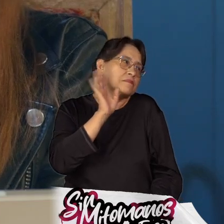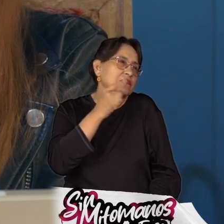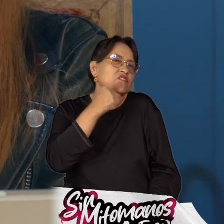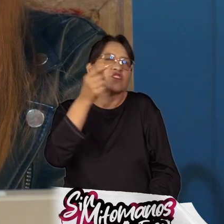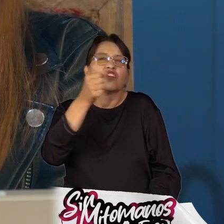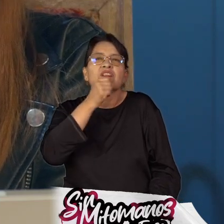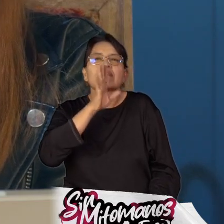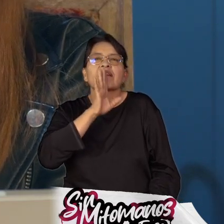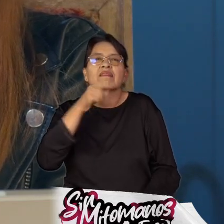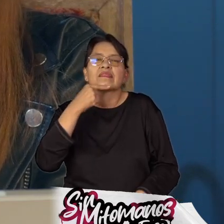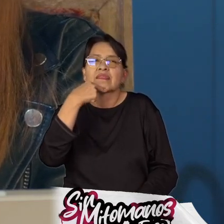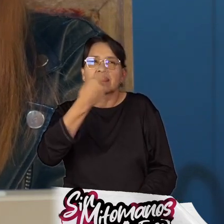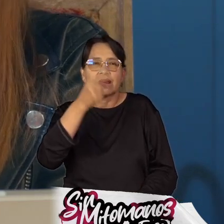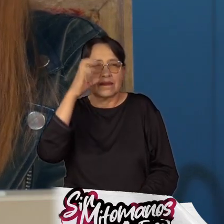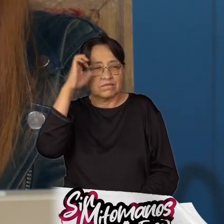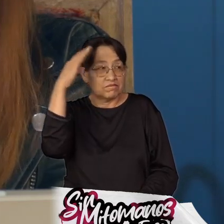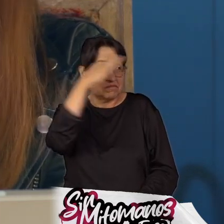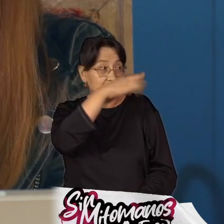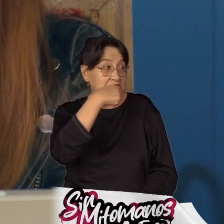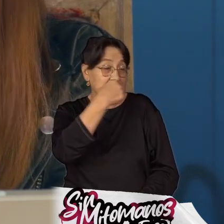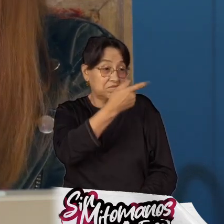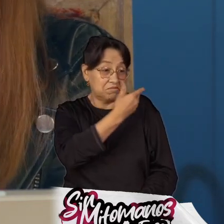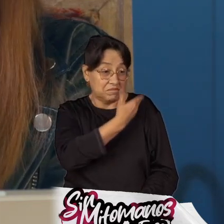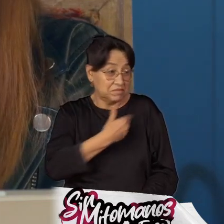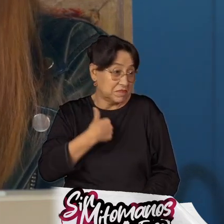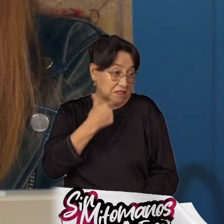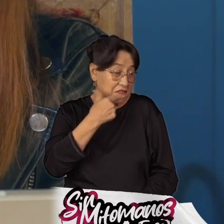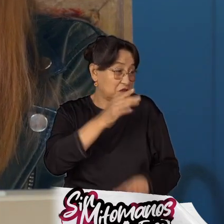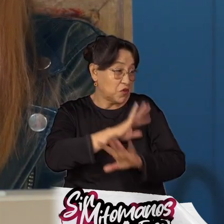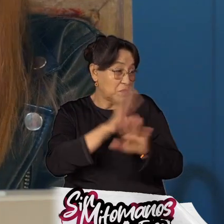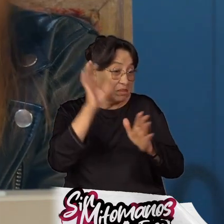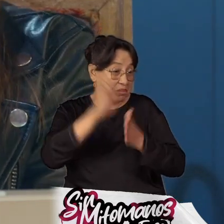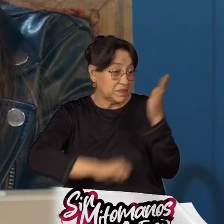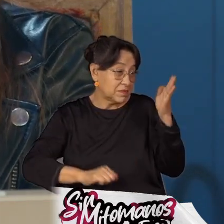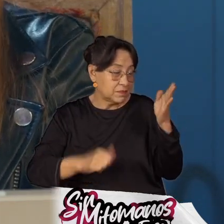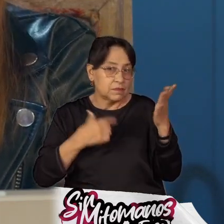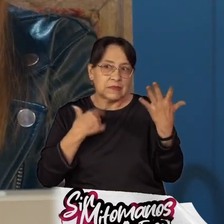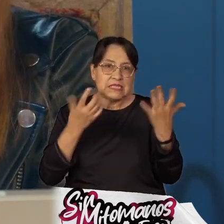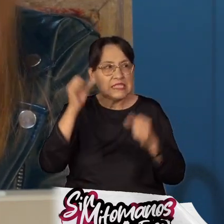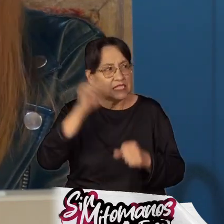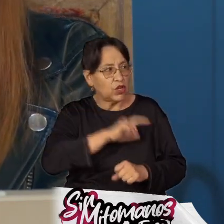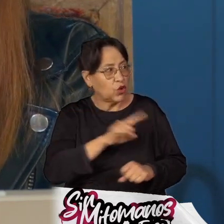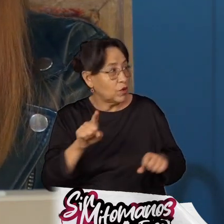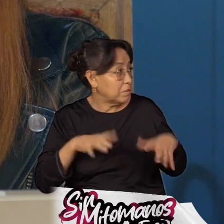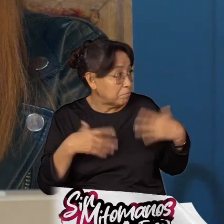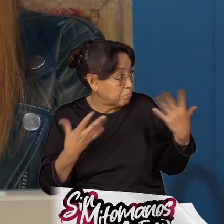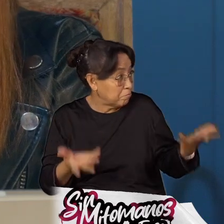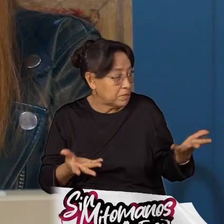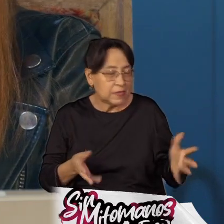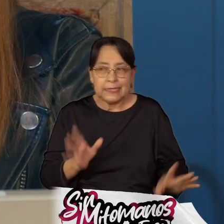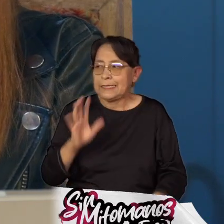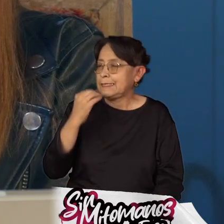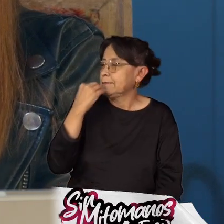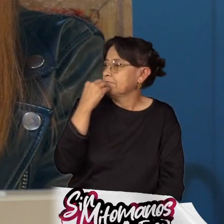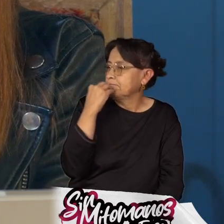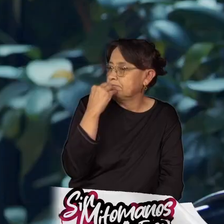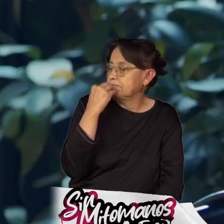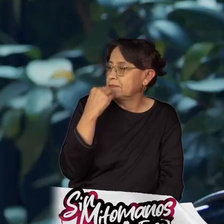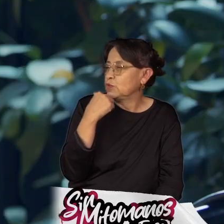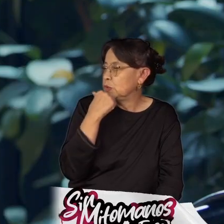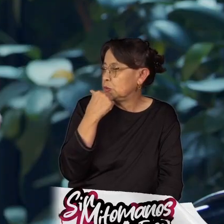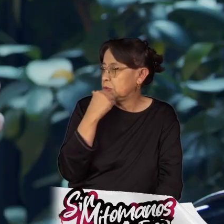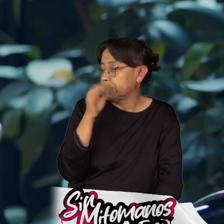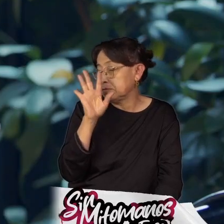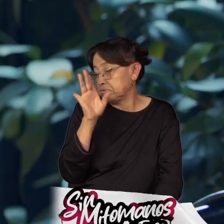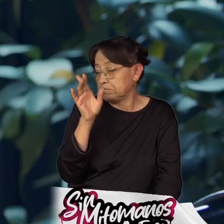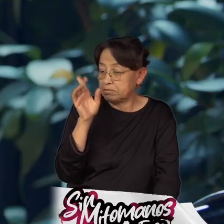por una noticia del presidente que dijo que iba a eliminar los estratos sociales. Entonces, ¿estamos a favor o en contra? Yo no sé. Yo